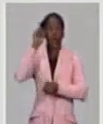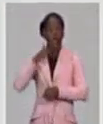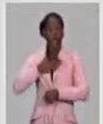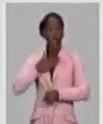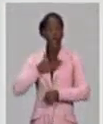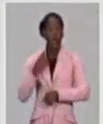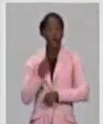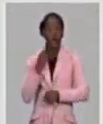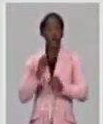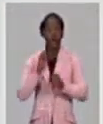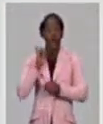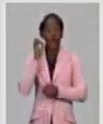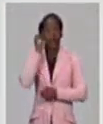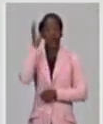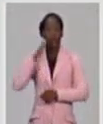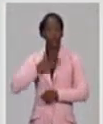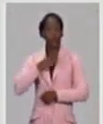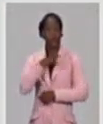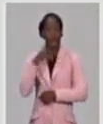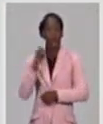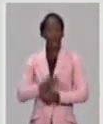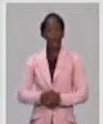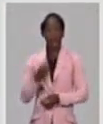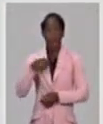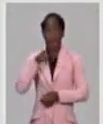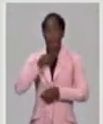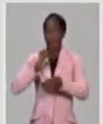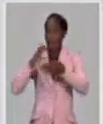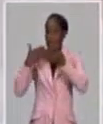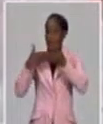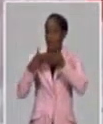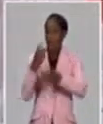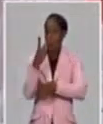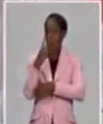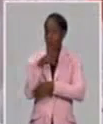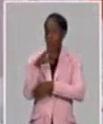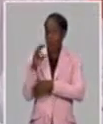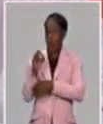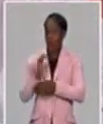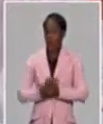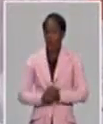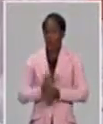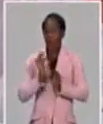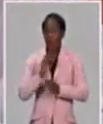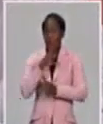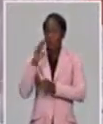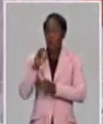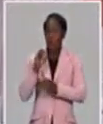Y yo quiero decir que en el día de ayer se sumaron dos empresas nuevas. Ahora tenemos a Biosen,